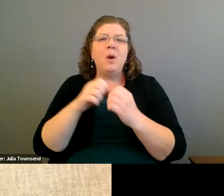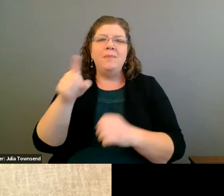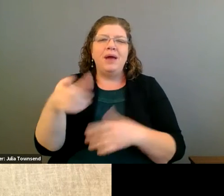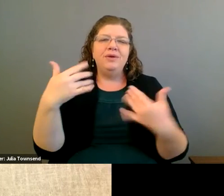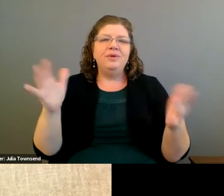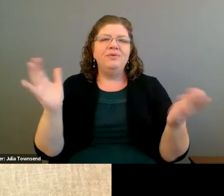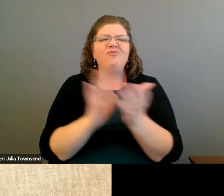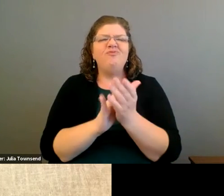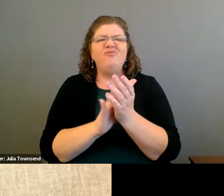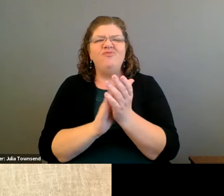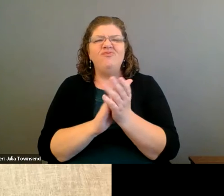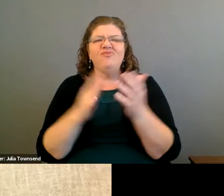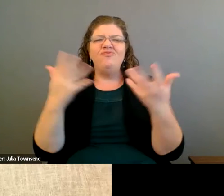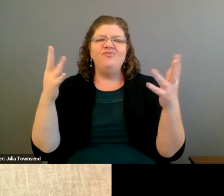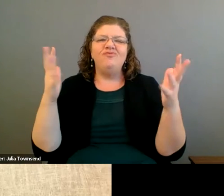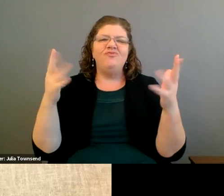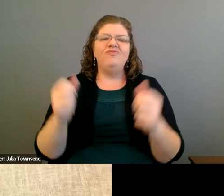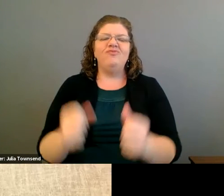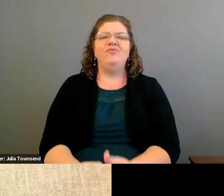más acerca de usted. Gracias.